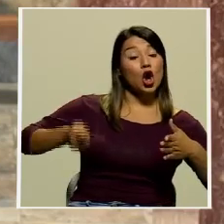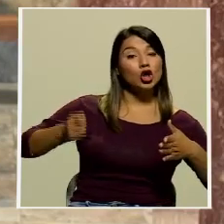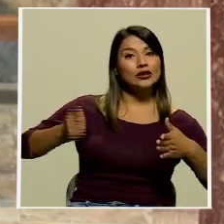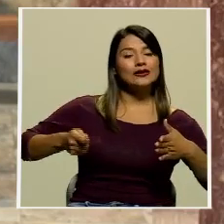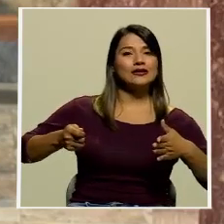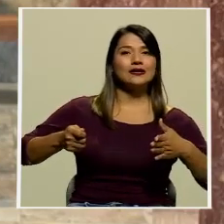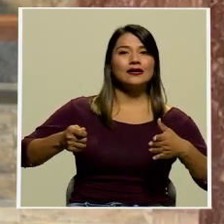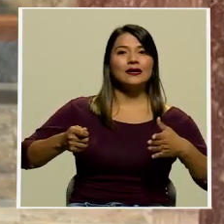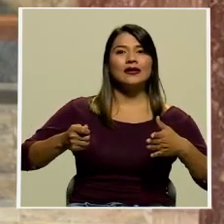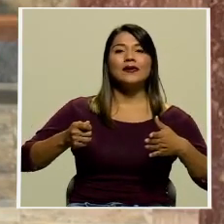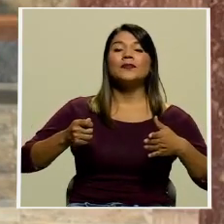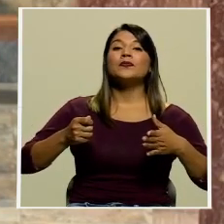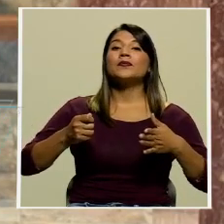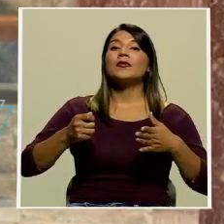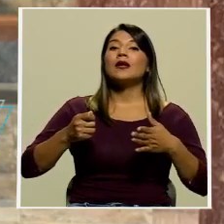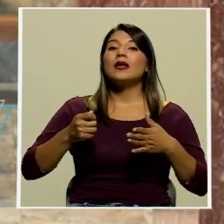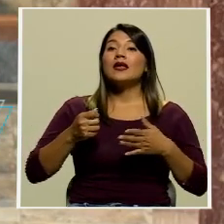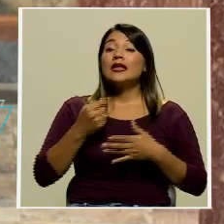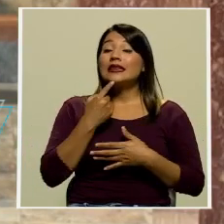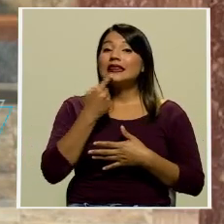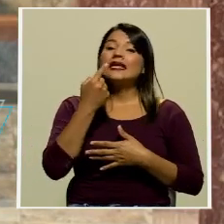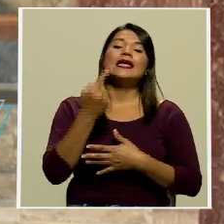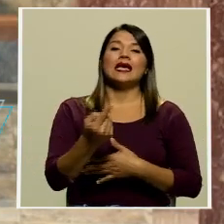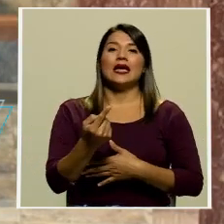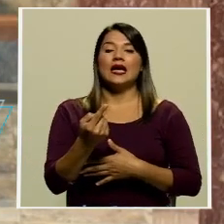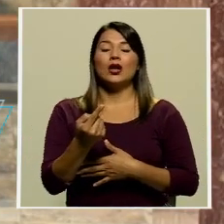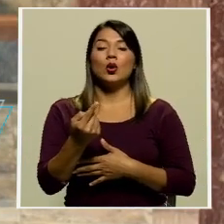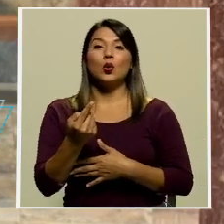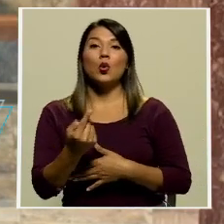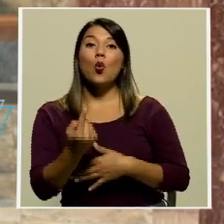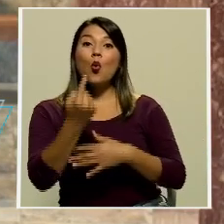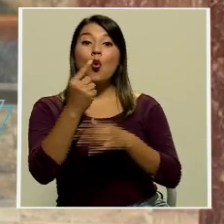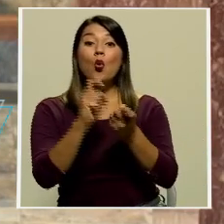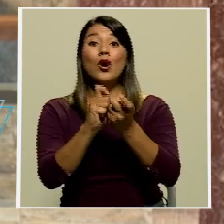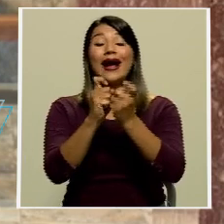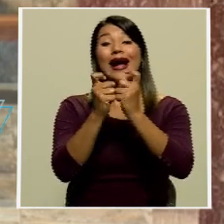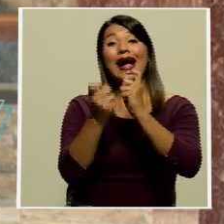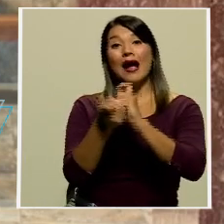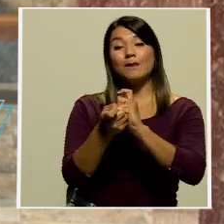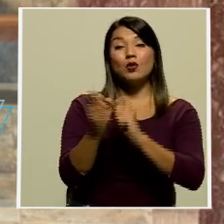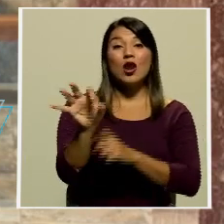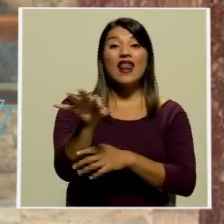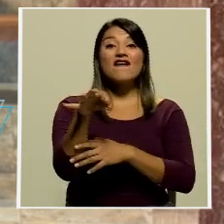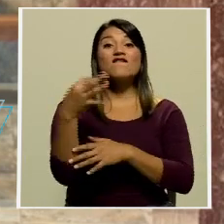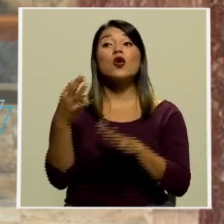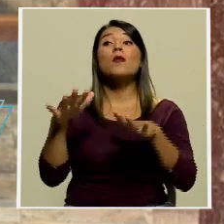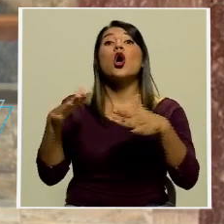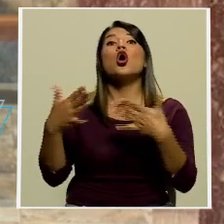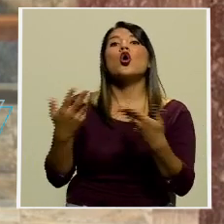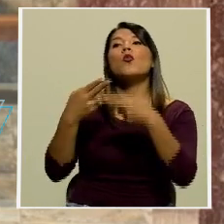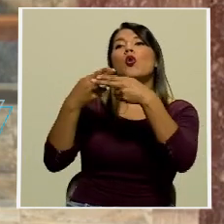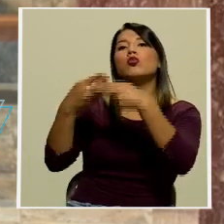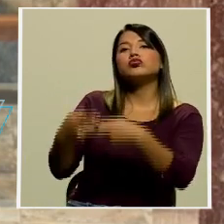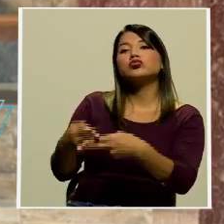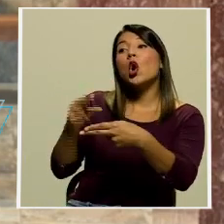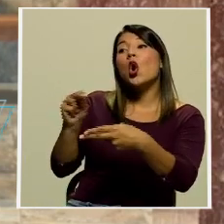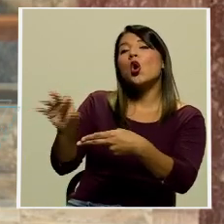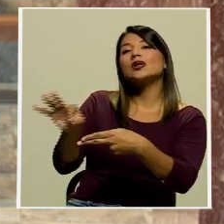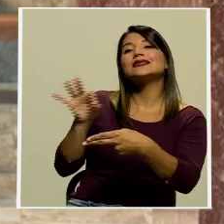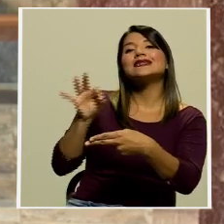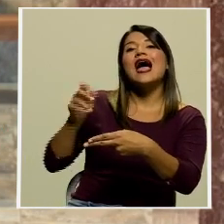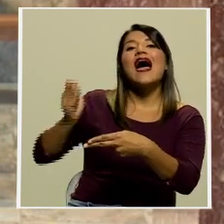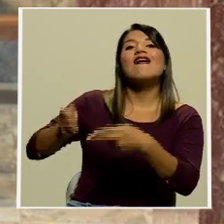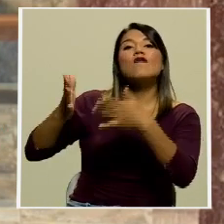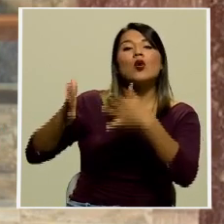artículo donde era la modificación en la forma en que se está nombrando los letrados, es decir, los abogados